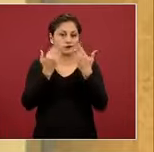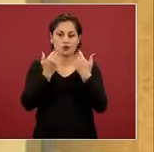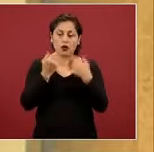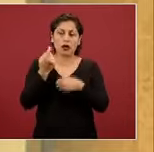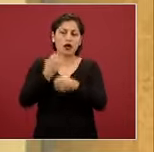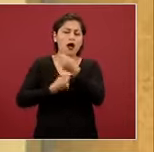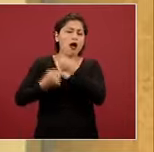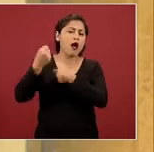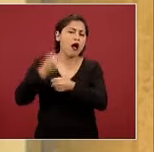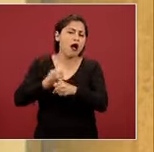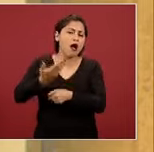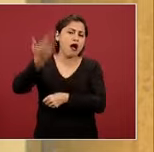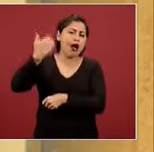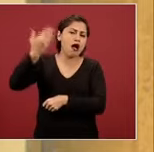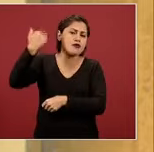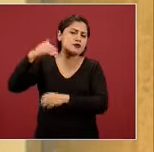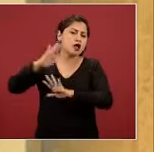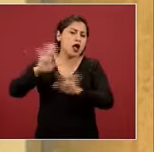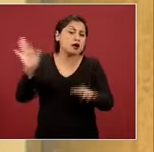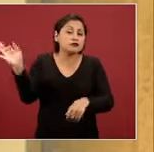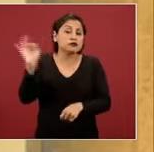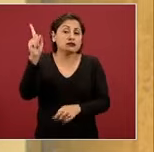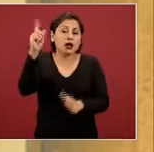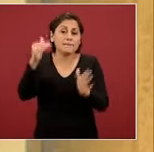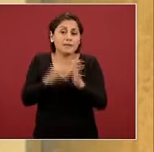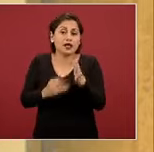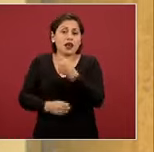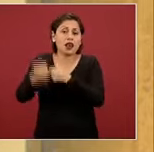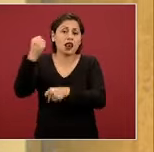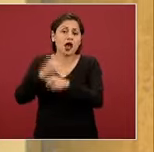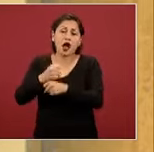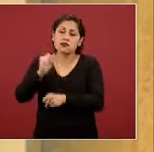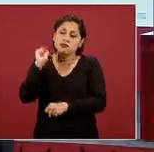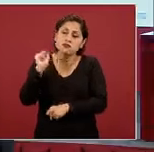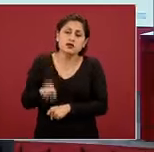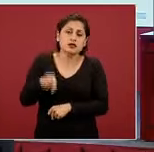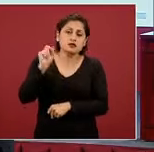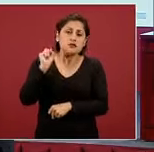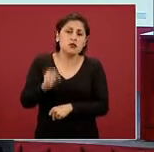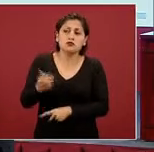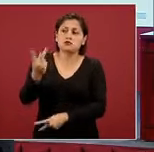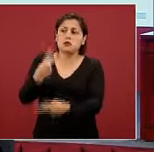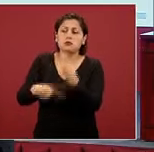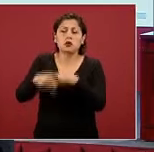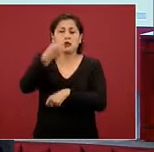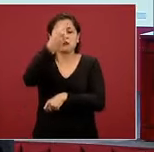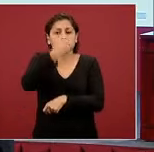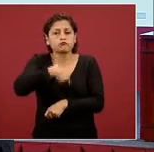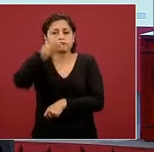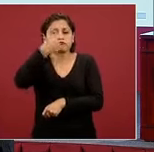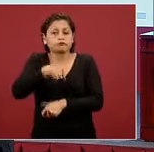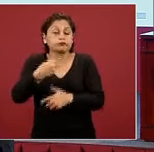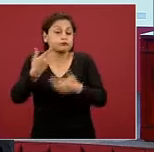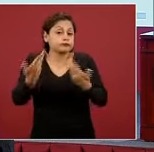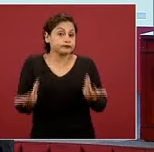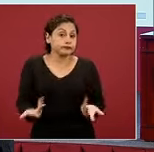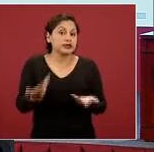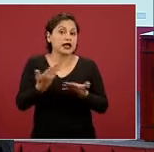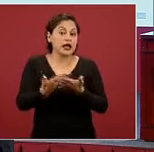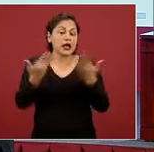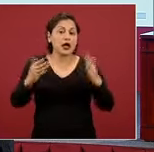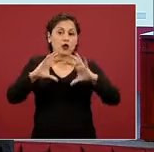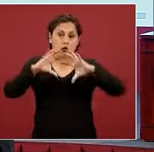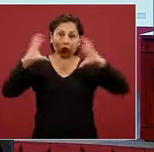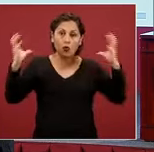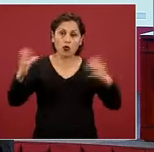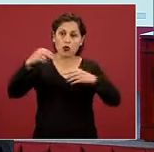de años, probablemente miles de años en el mundo entero, y se alterna en fechas. En el hemisferio norte